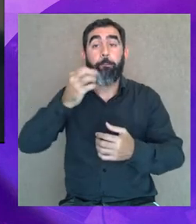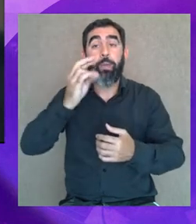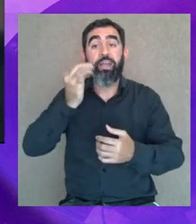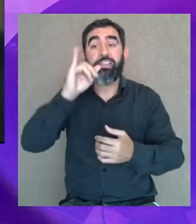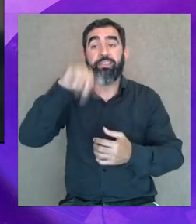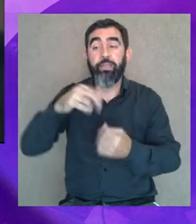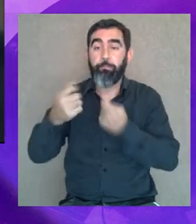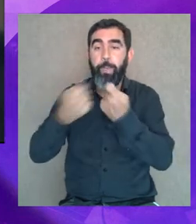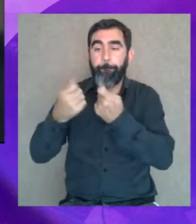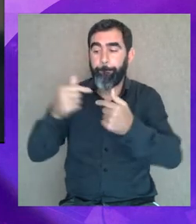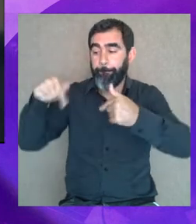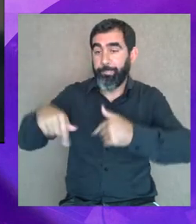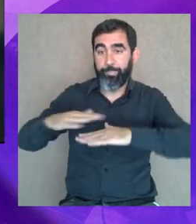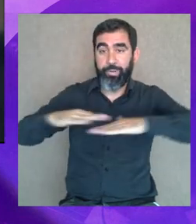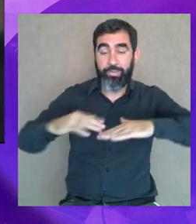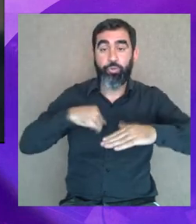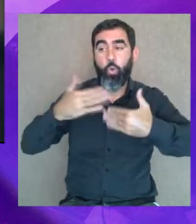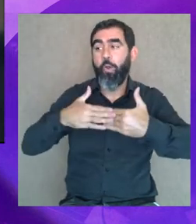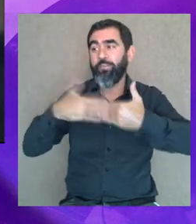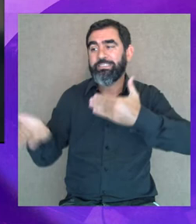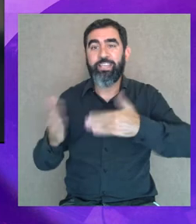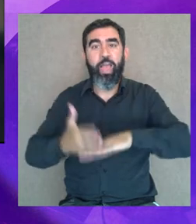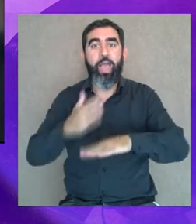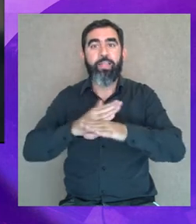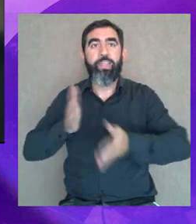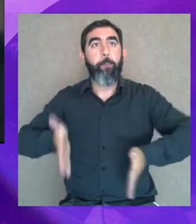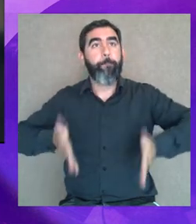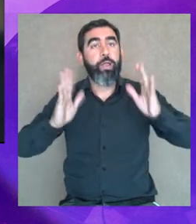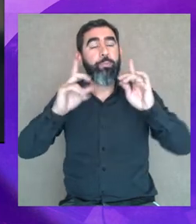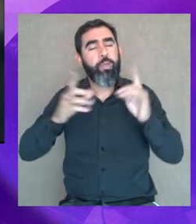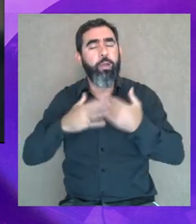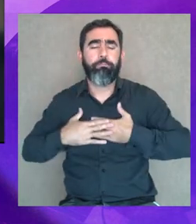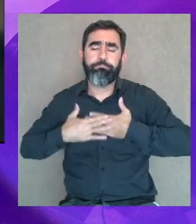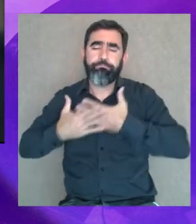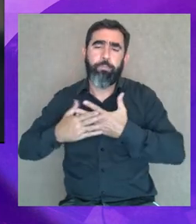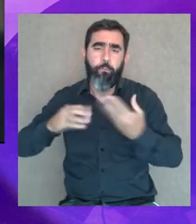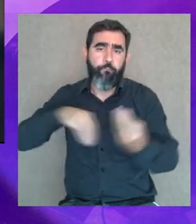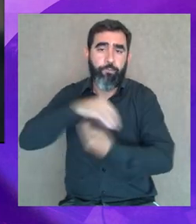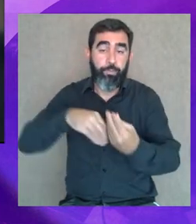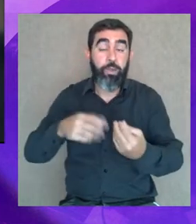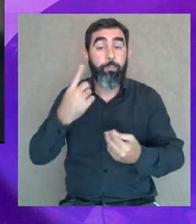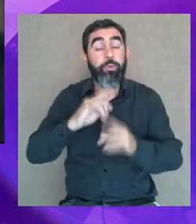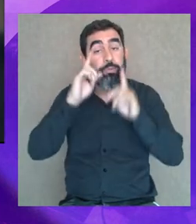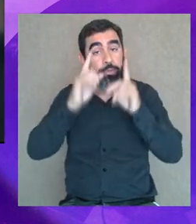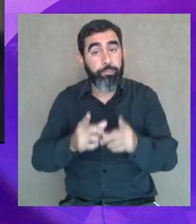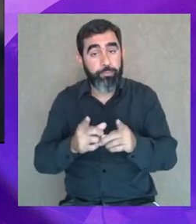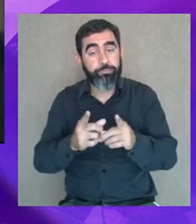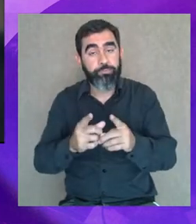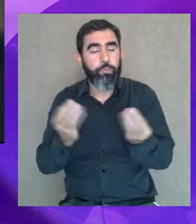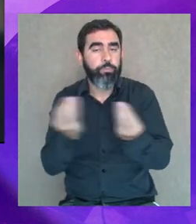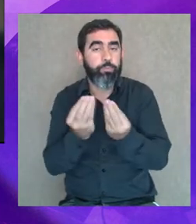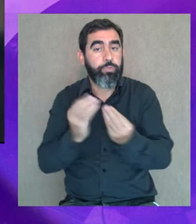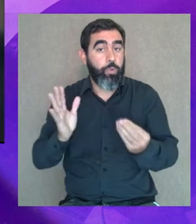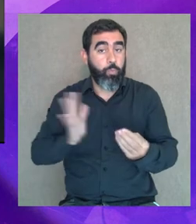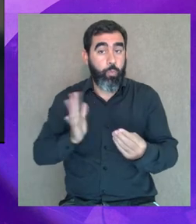feliz de suficiencia ser vecina de ella en el apartamento así que familiarmente tuvo mucho cariño con ella pero como parece que cantidades